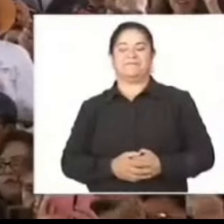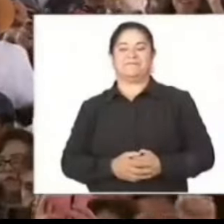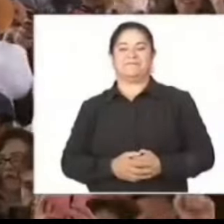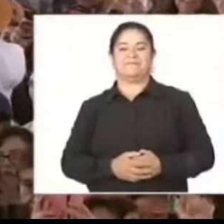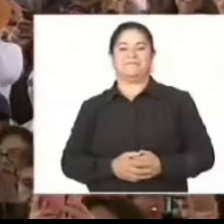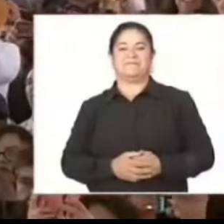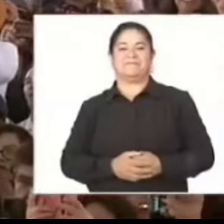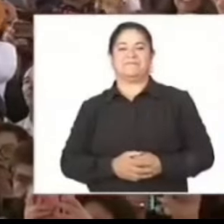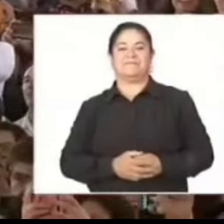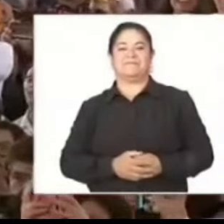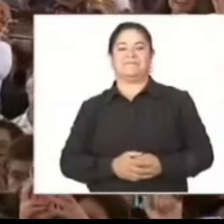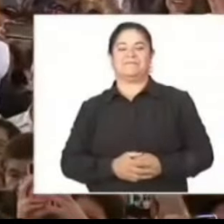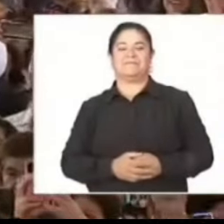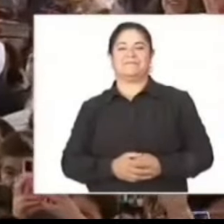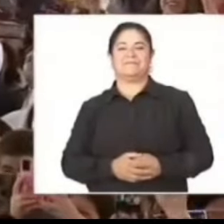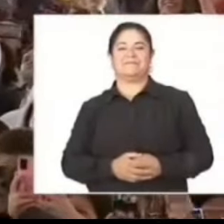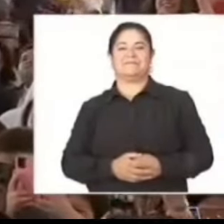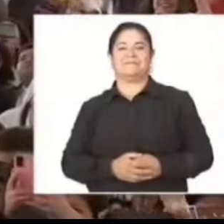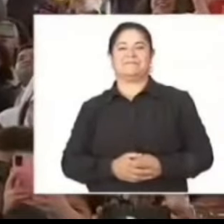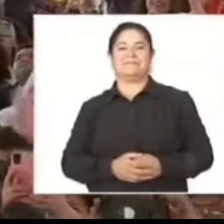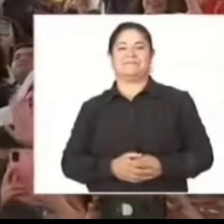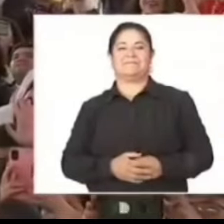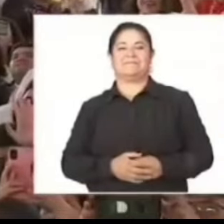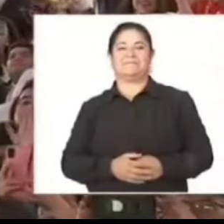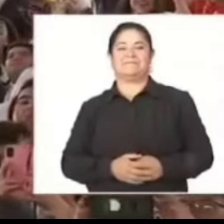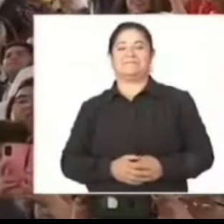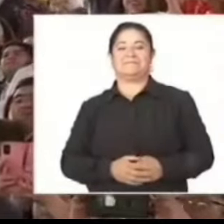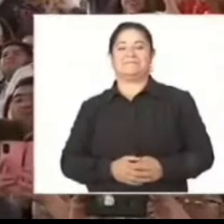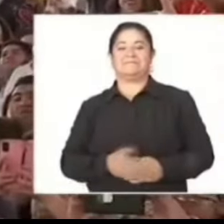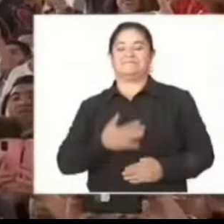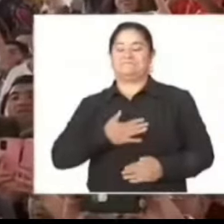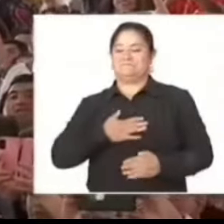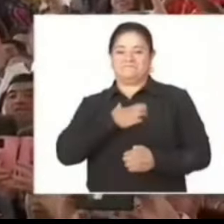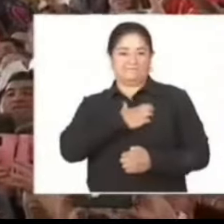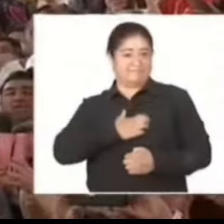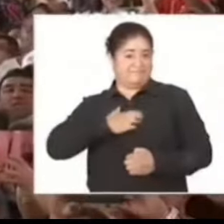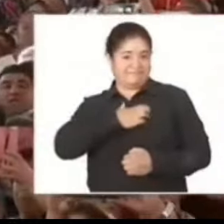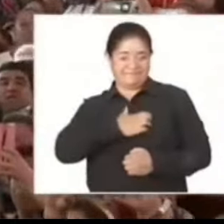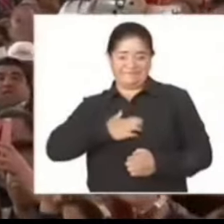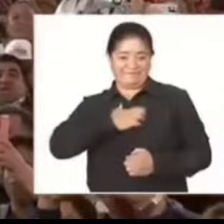¿Qué más les puedo decir? Estoy muy contento.